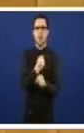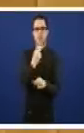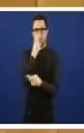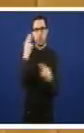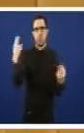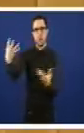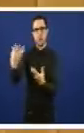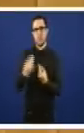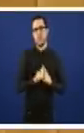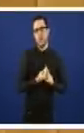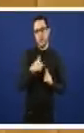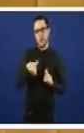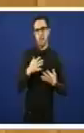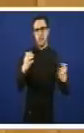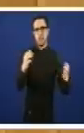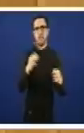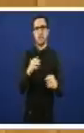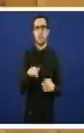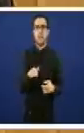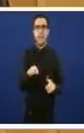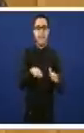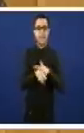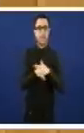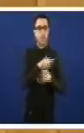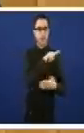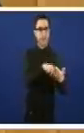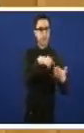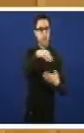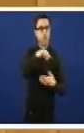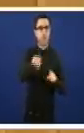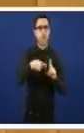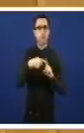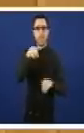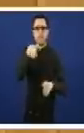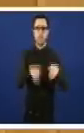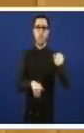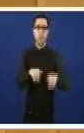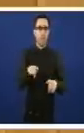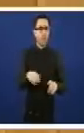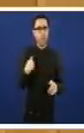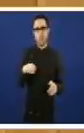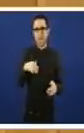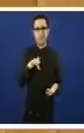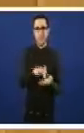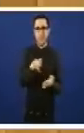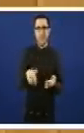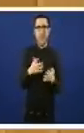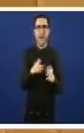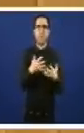A tramitación por lectura única e votación en este mismo acto deste proxecto de lei